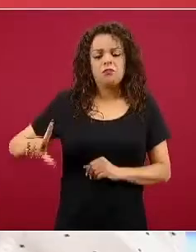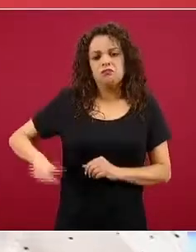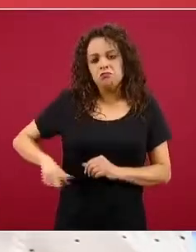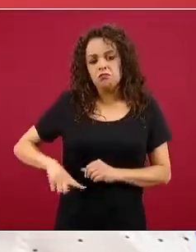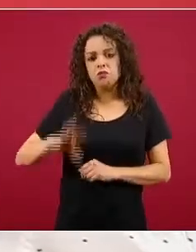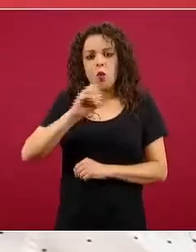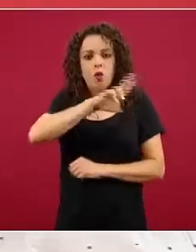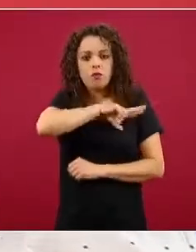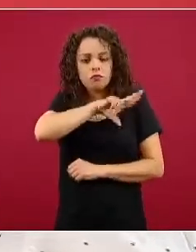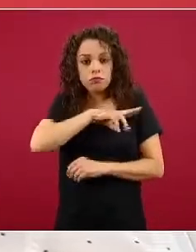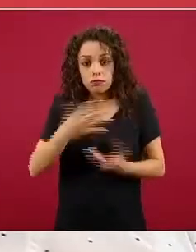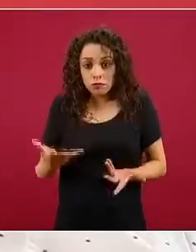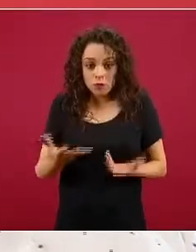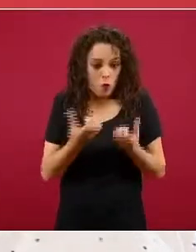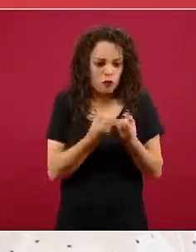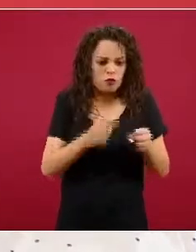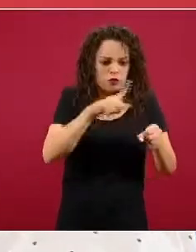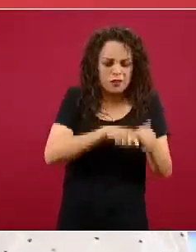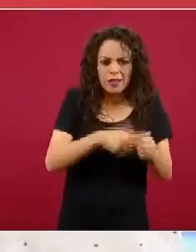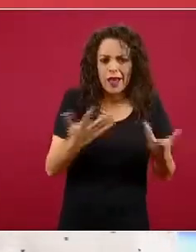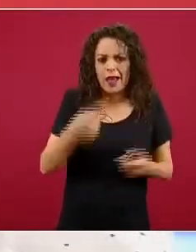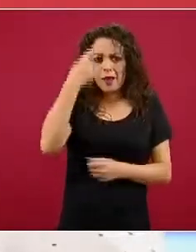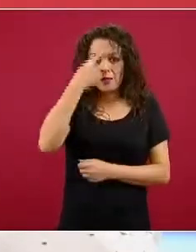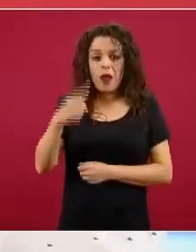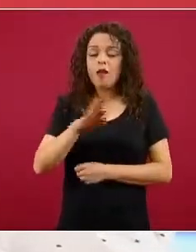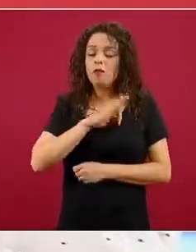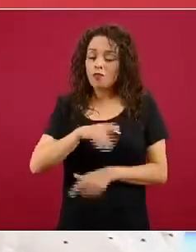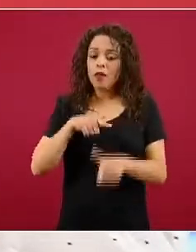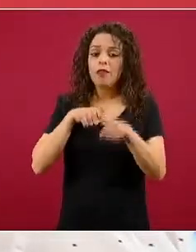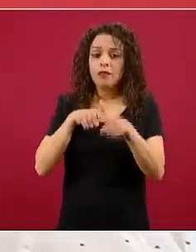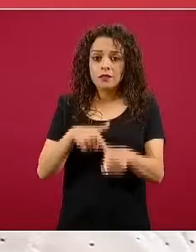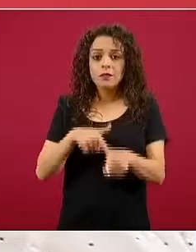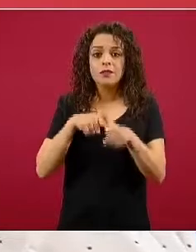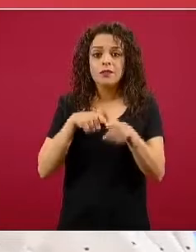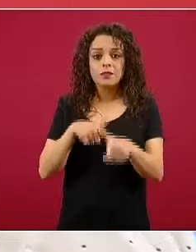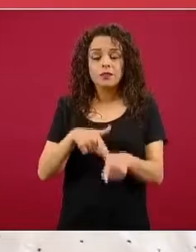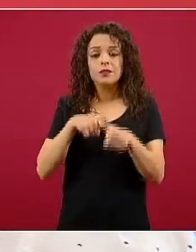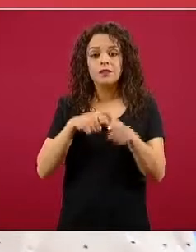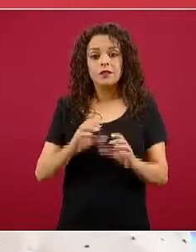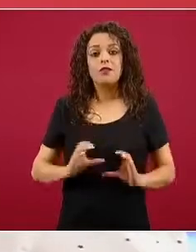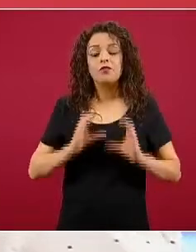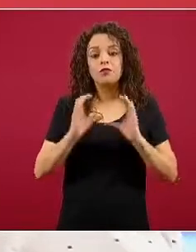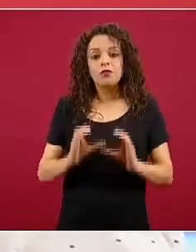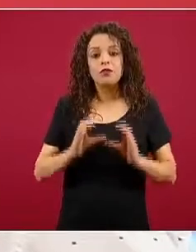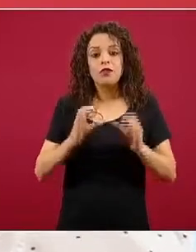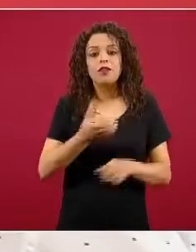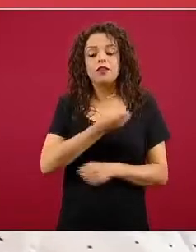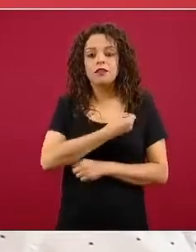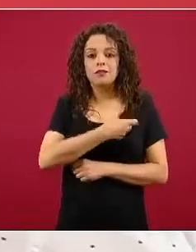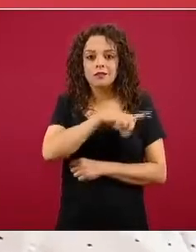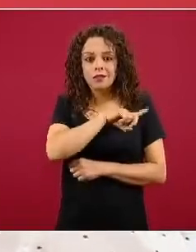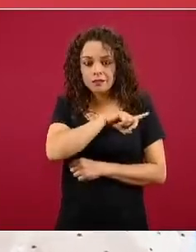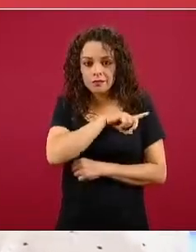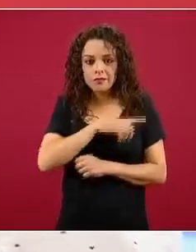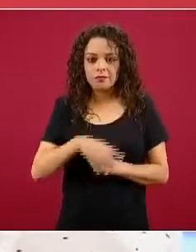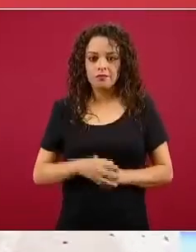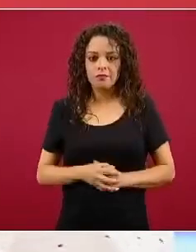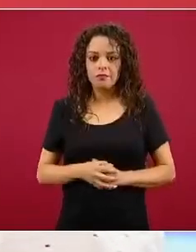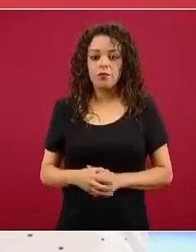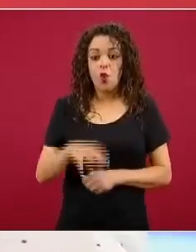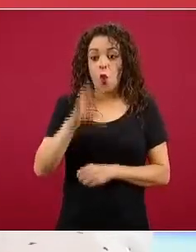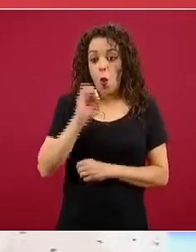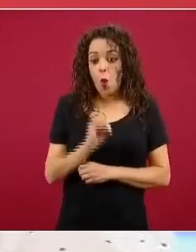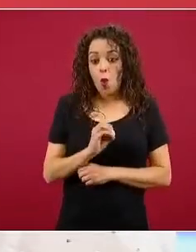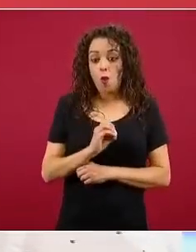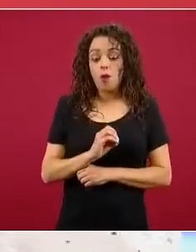poder continuar o mantener nuestro nivel de salud, nuestro estado de salud, o recuperarlo